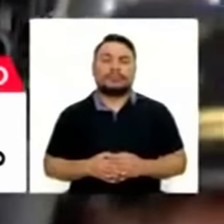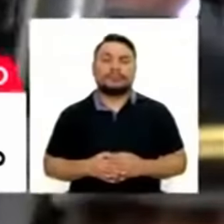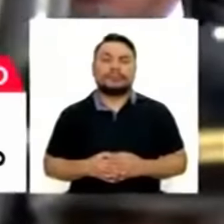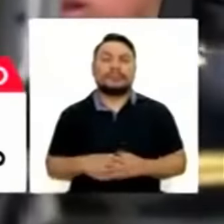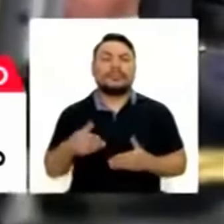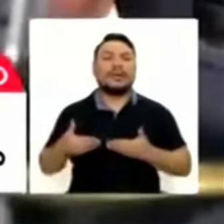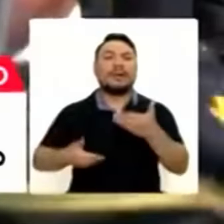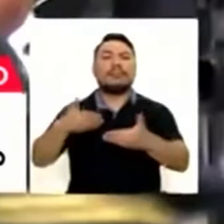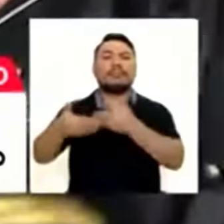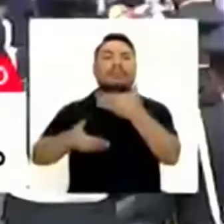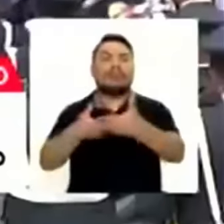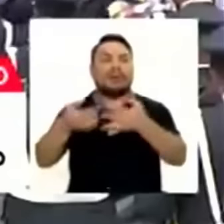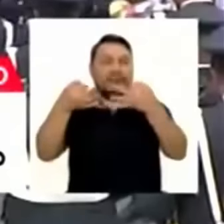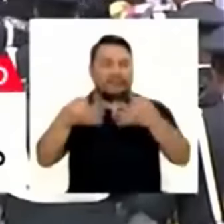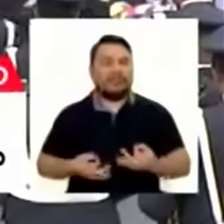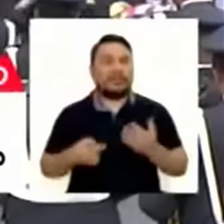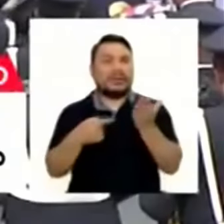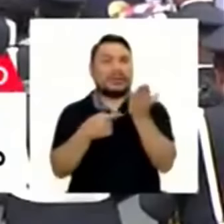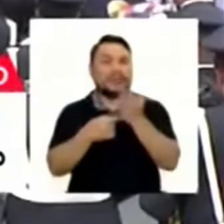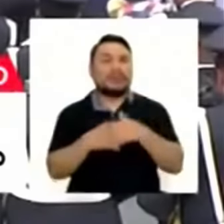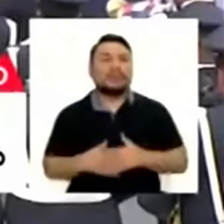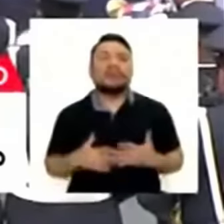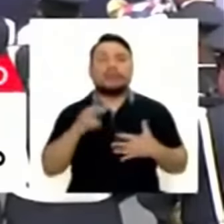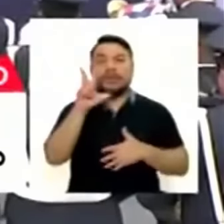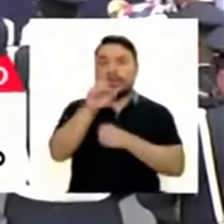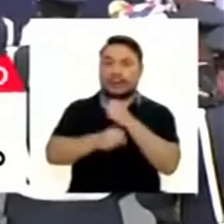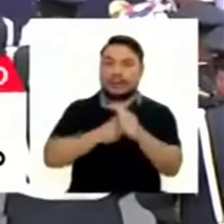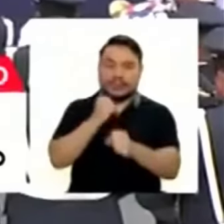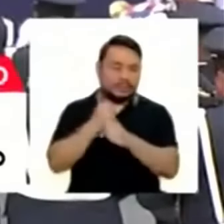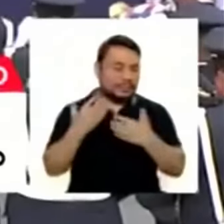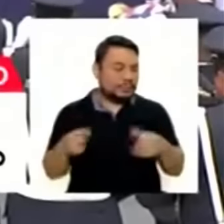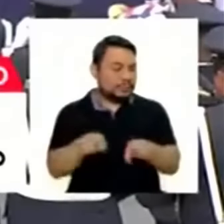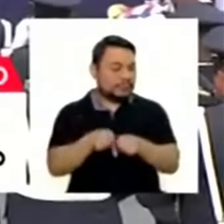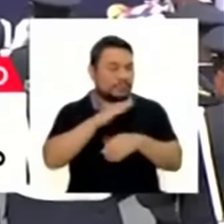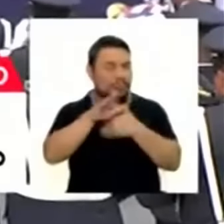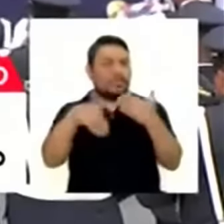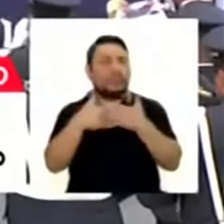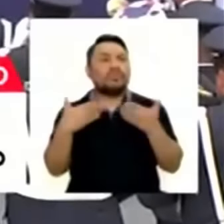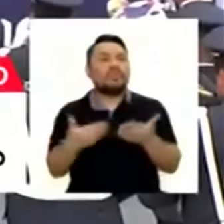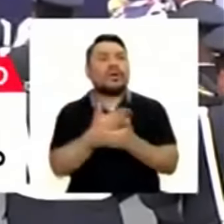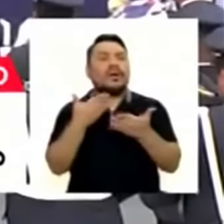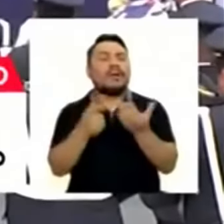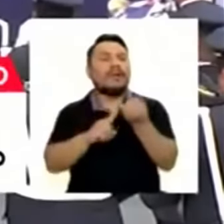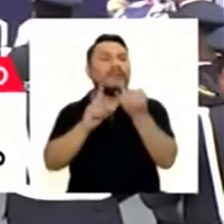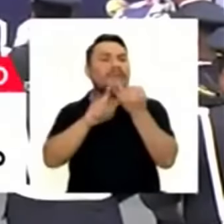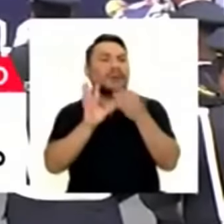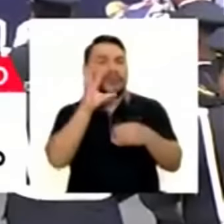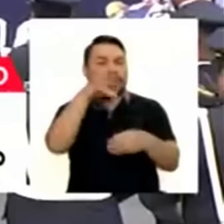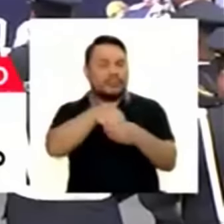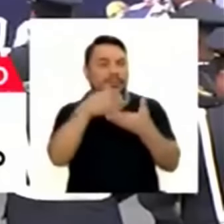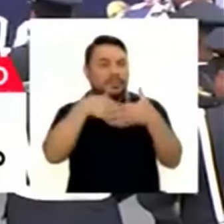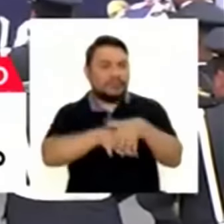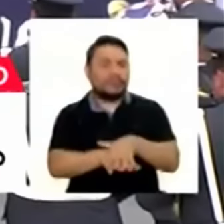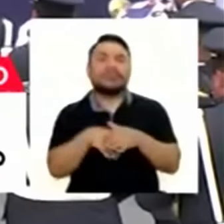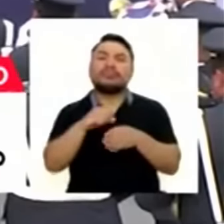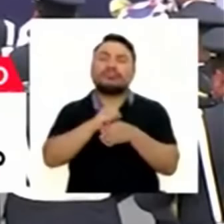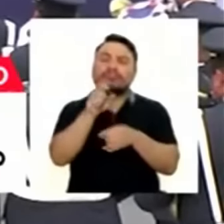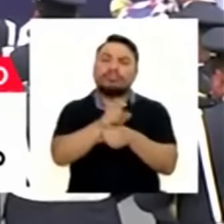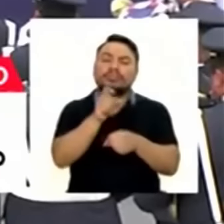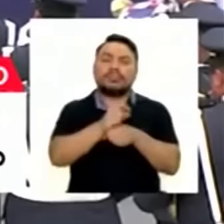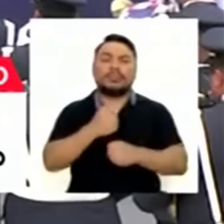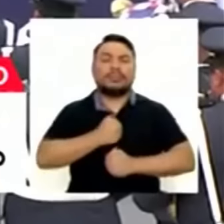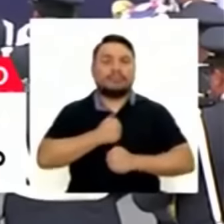El proceso de formación técnica dura 3 años y desarrolla mediante modernos métodos de instrucción y de entrenamiento militar